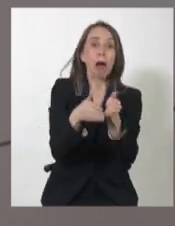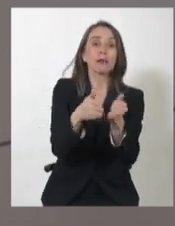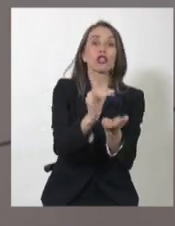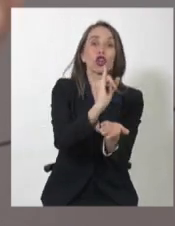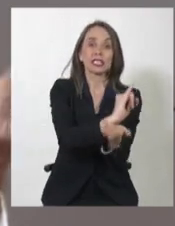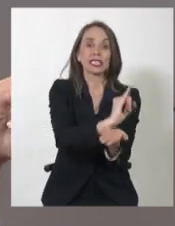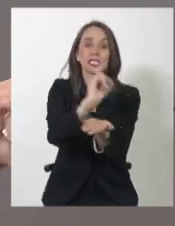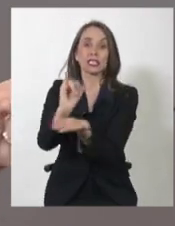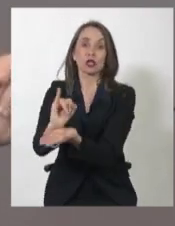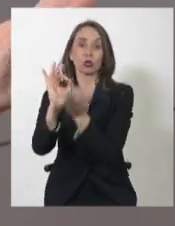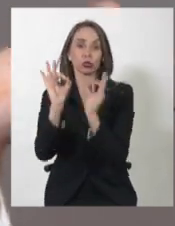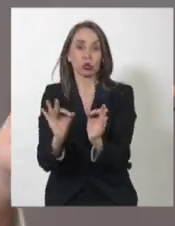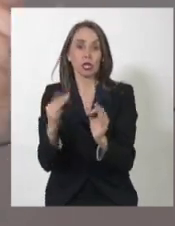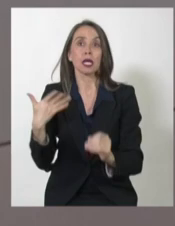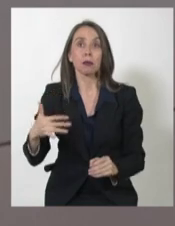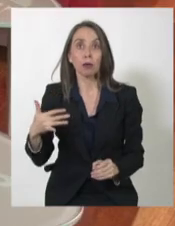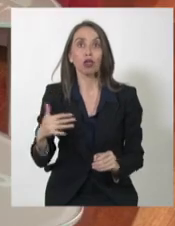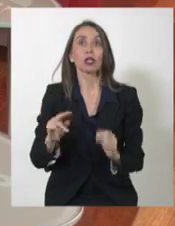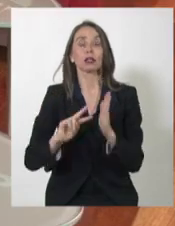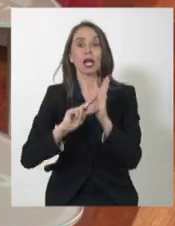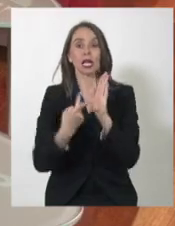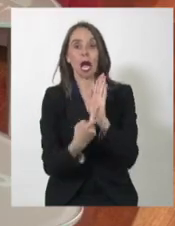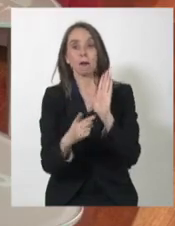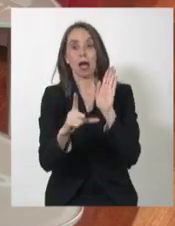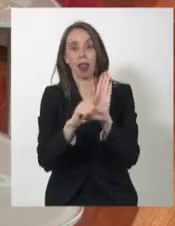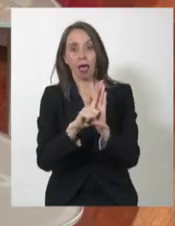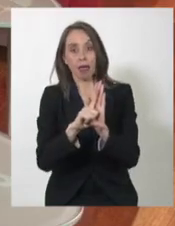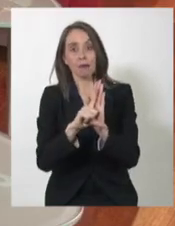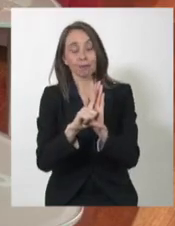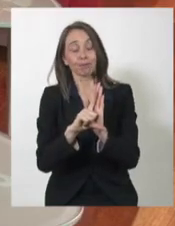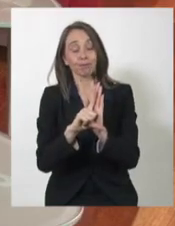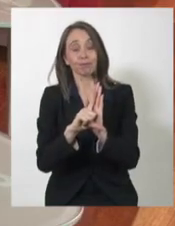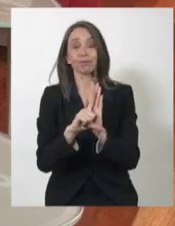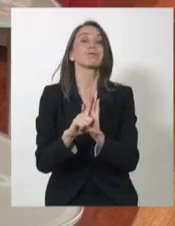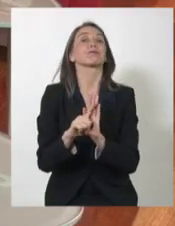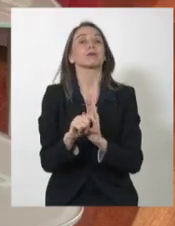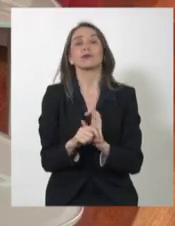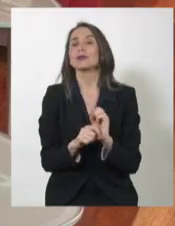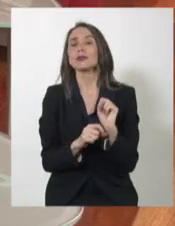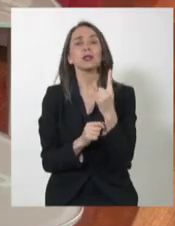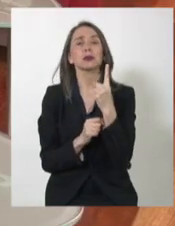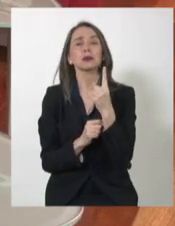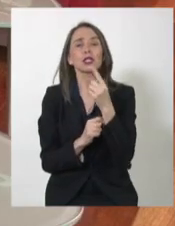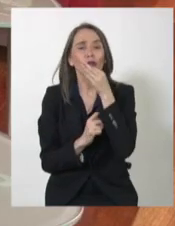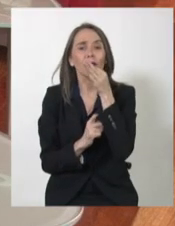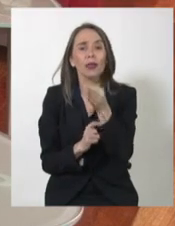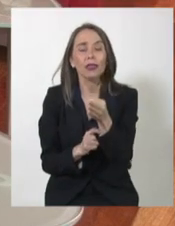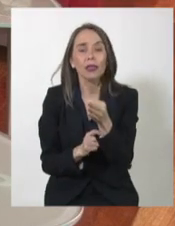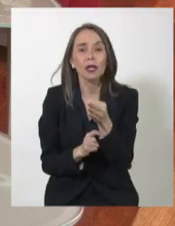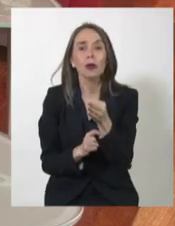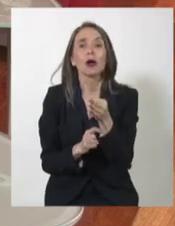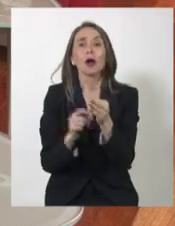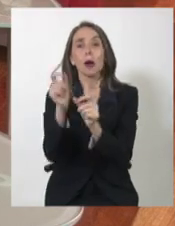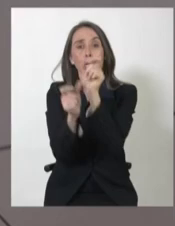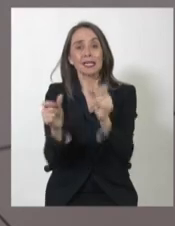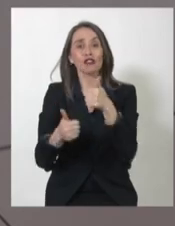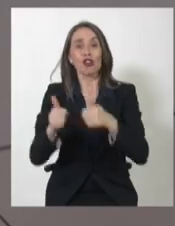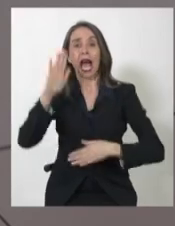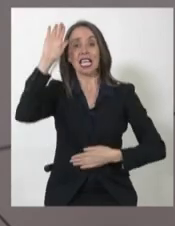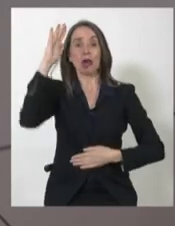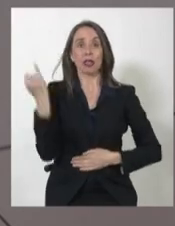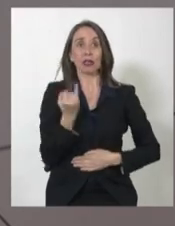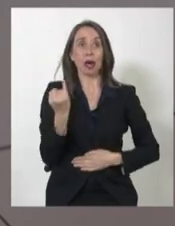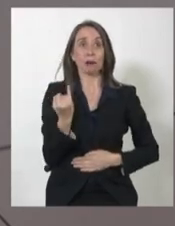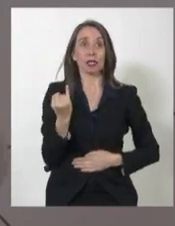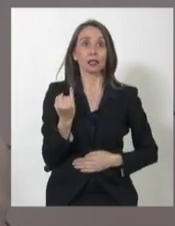lo tanto, es importante aquí que haya que modificar la ley. Pero sobre eso, lo primero que hay que señalar es que en el caso de los independientes, es muy,